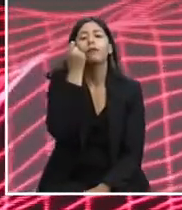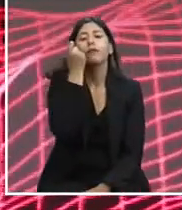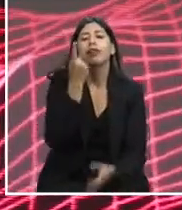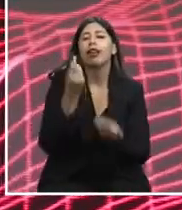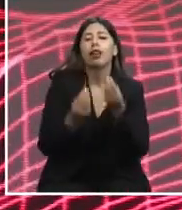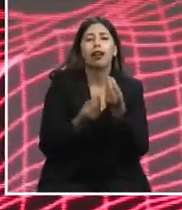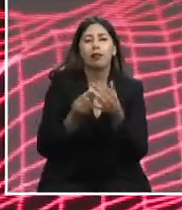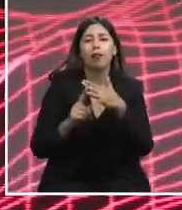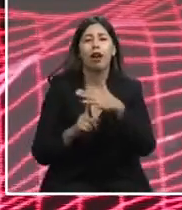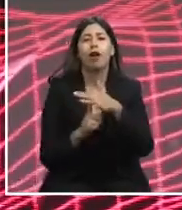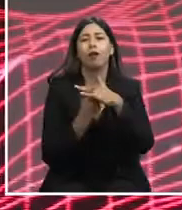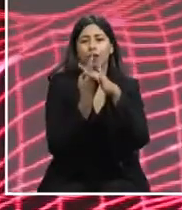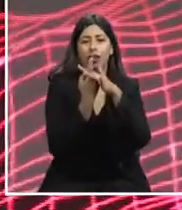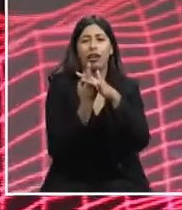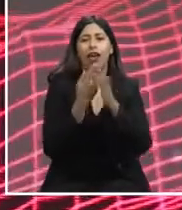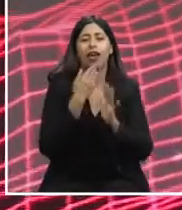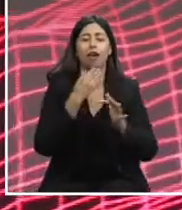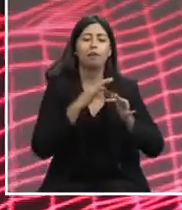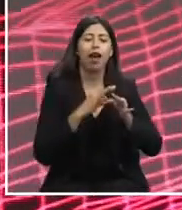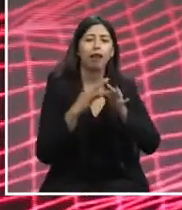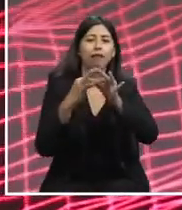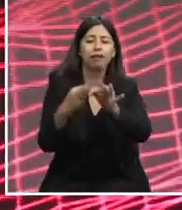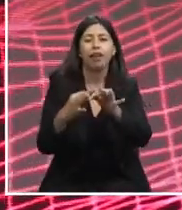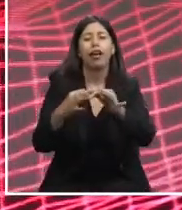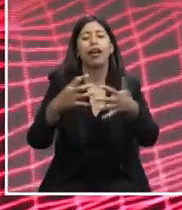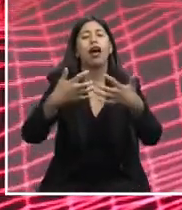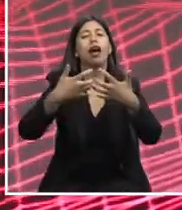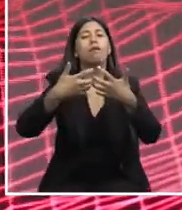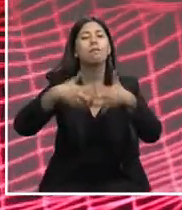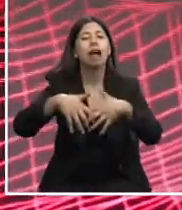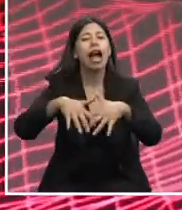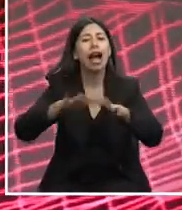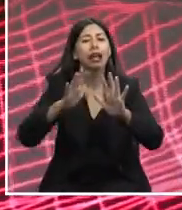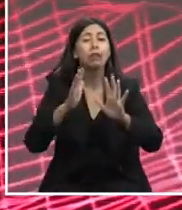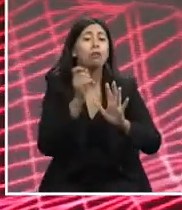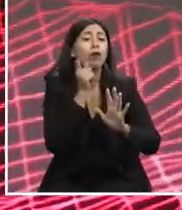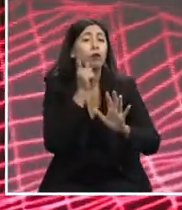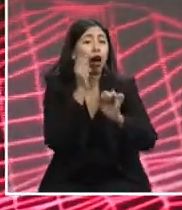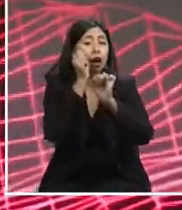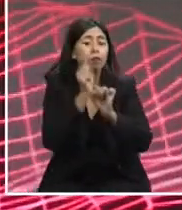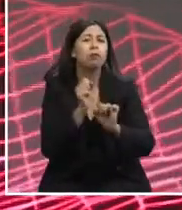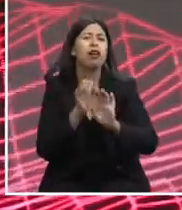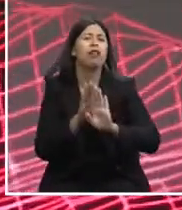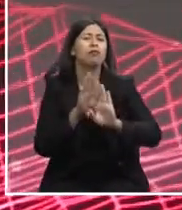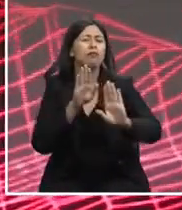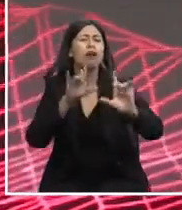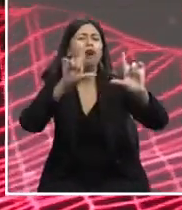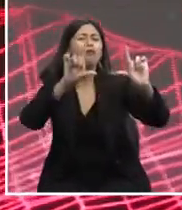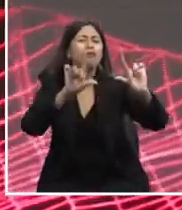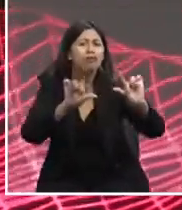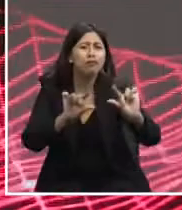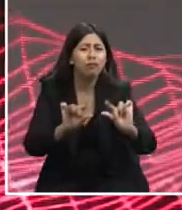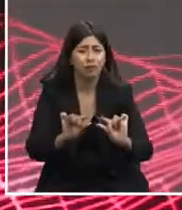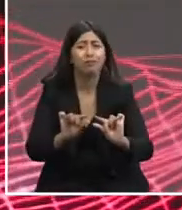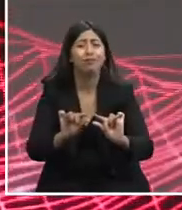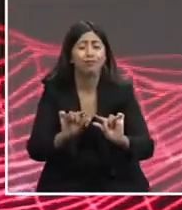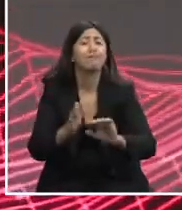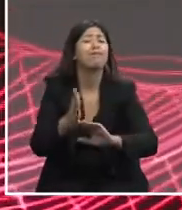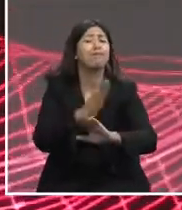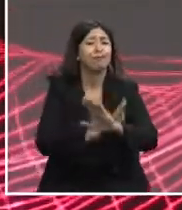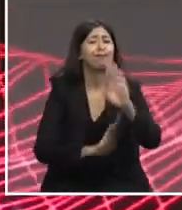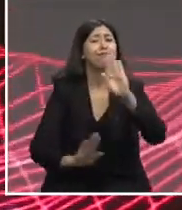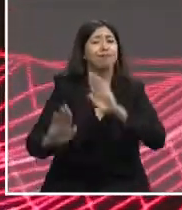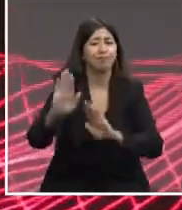los orígenes, los efectos, los mecanismos de mitigación y prevención de todos estos riesgos. El